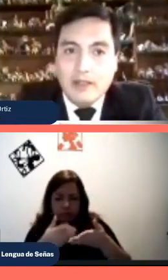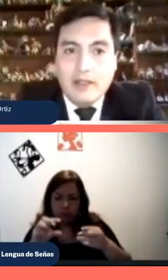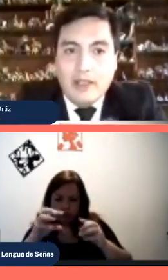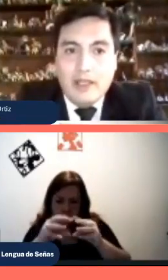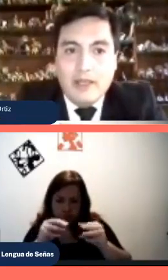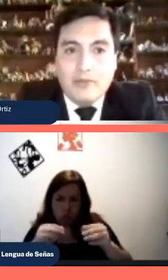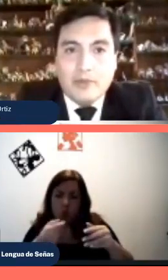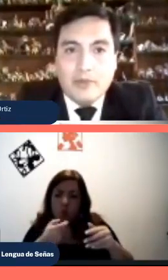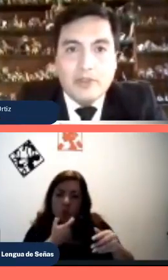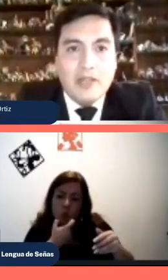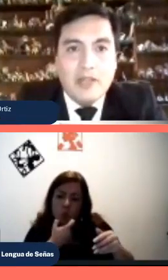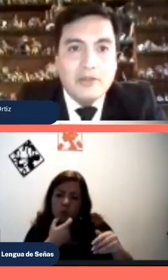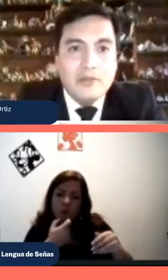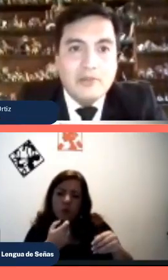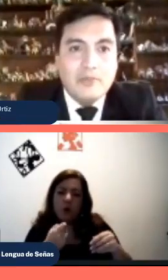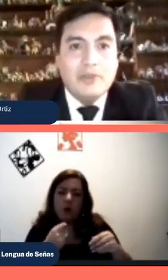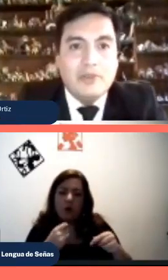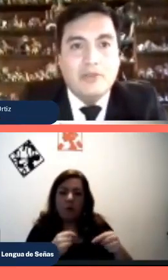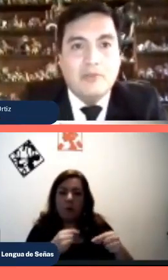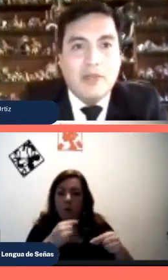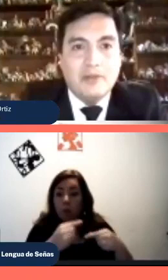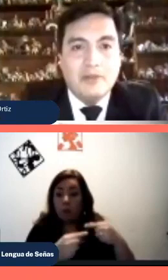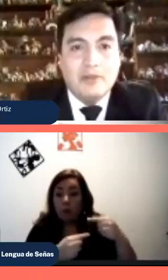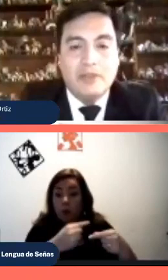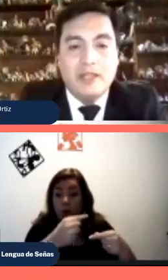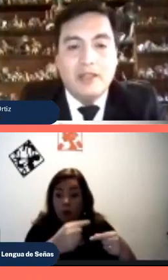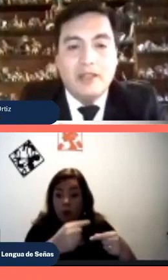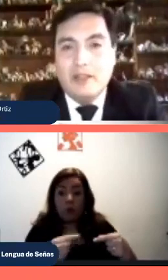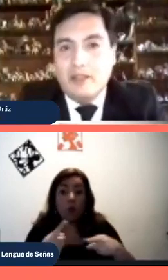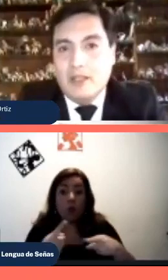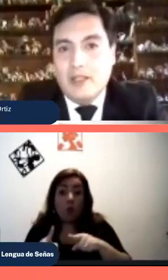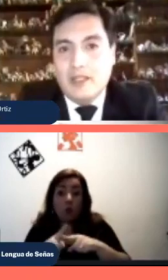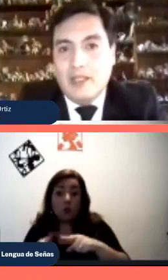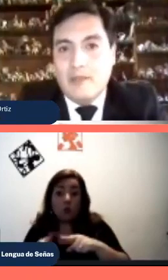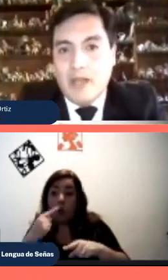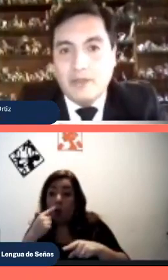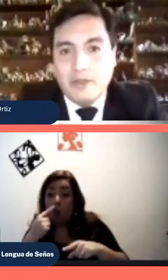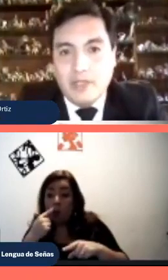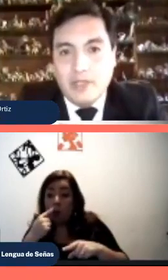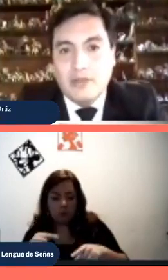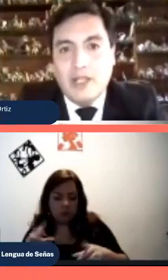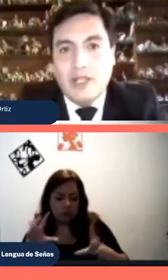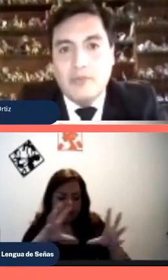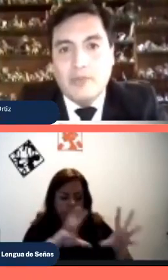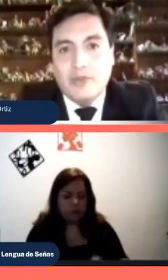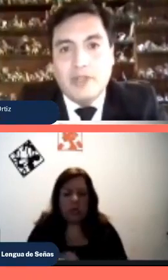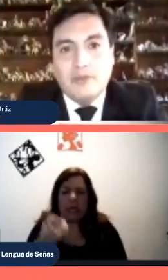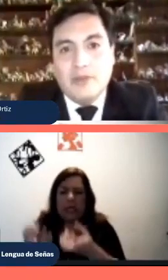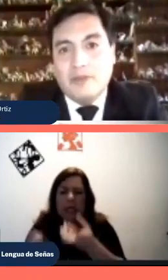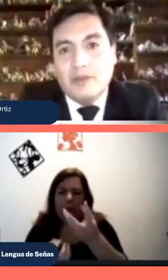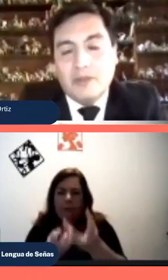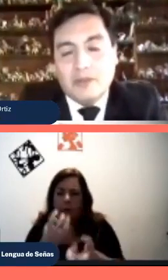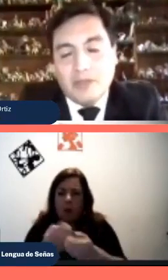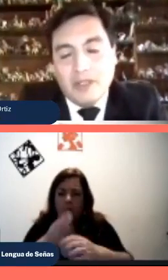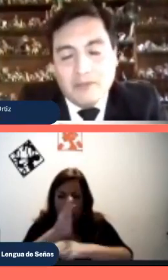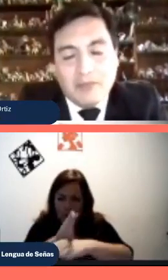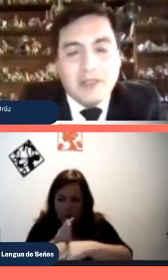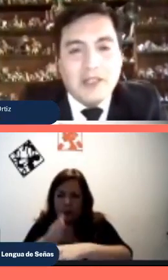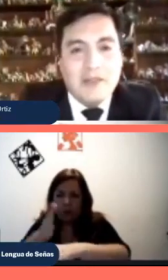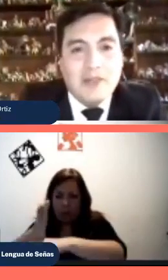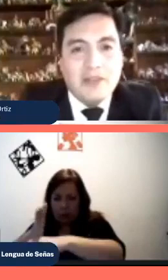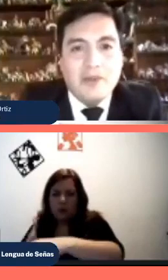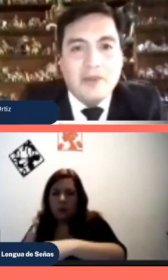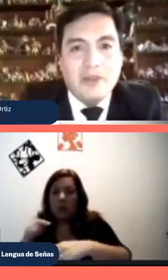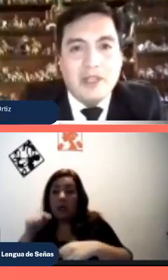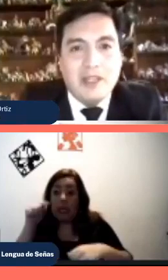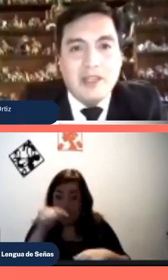animal procesados por seres humanos, o sea, quemados y cortados por seres humanos. O sea, este